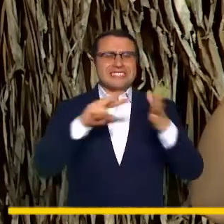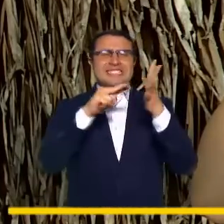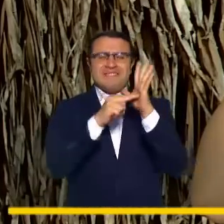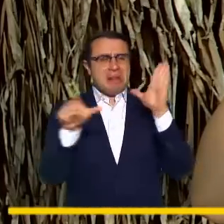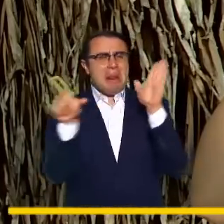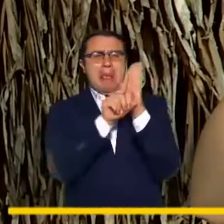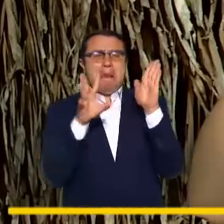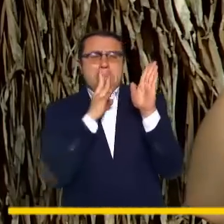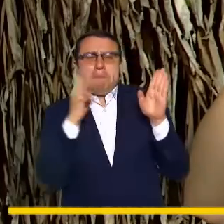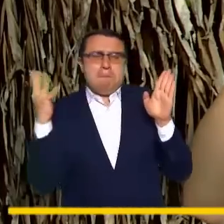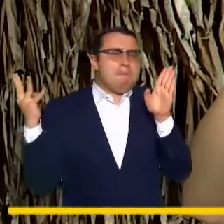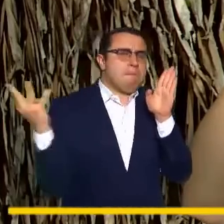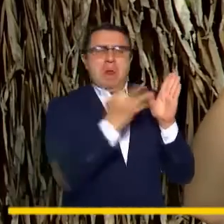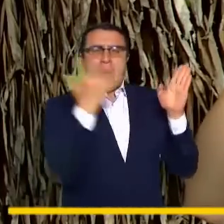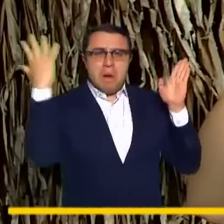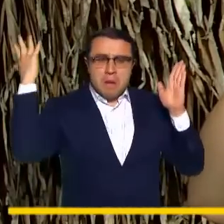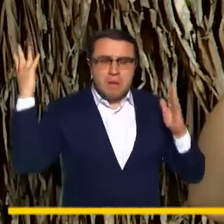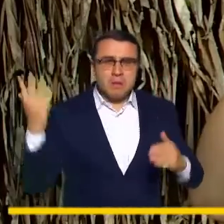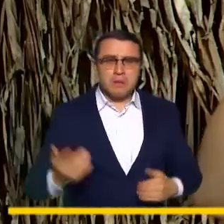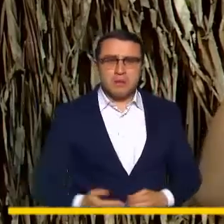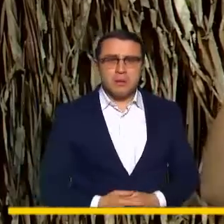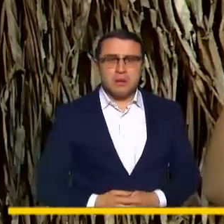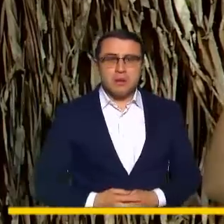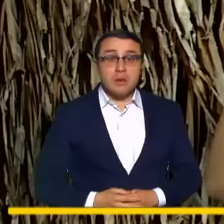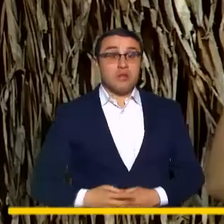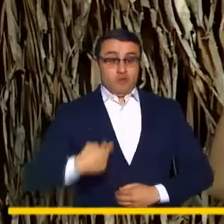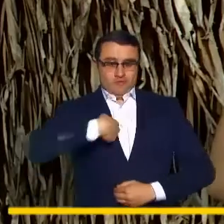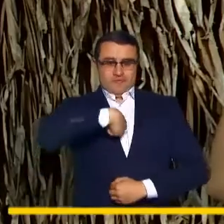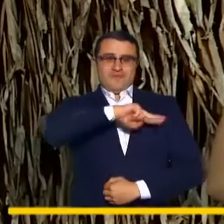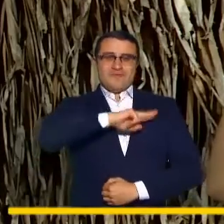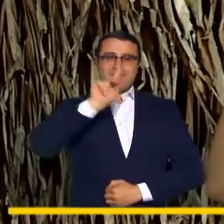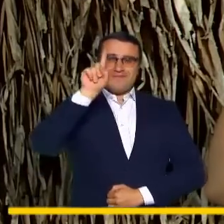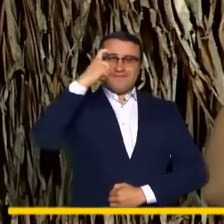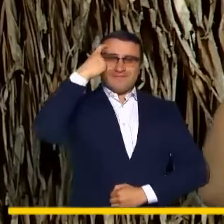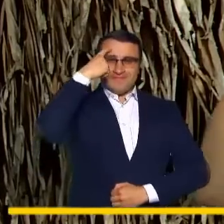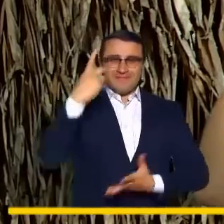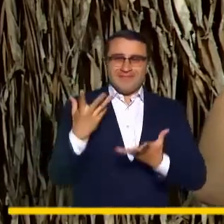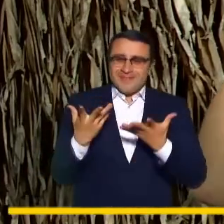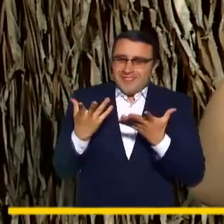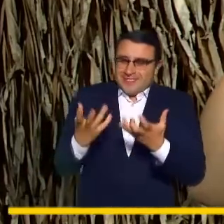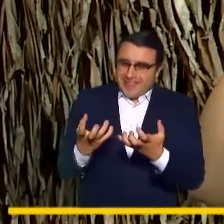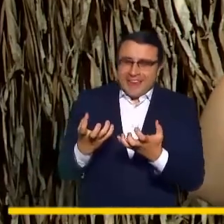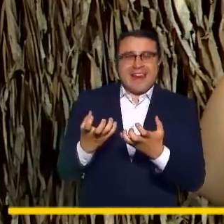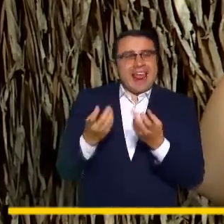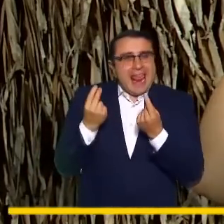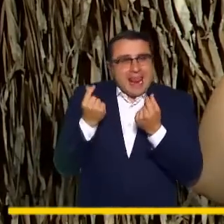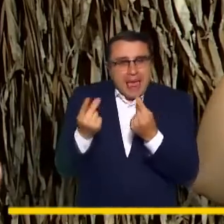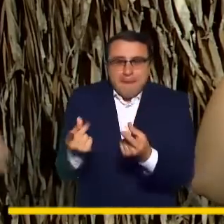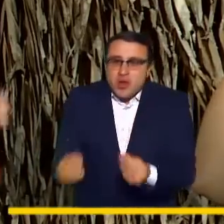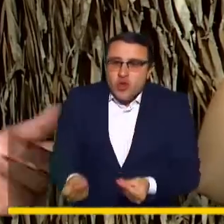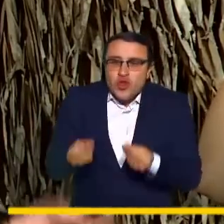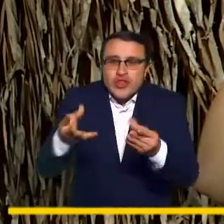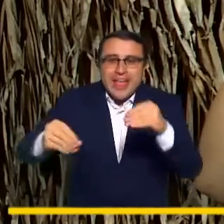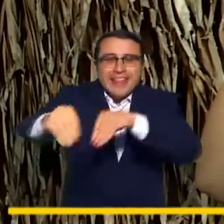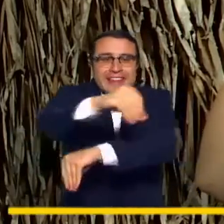Y entonces se nos hostiga porque queremos mecanismos más